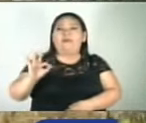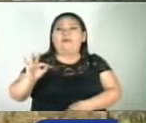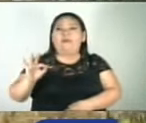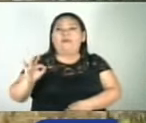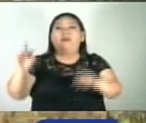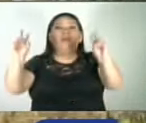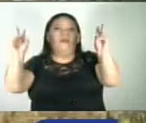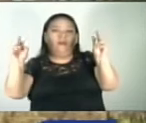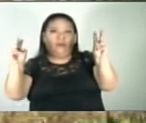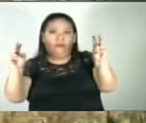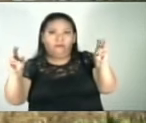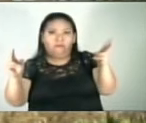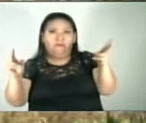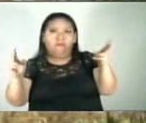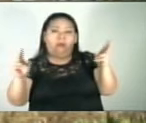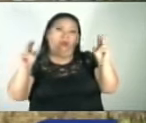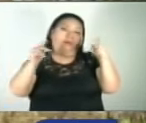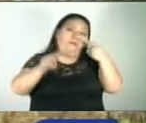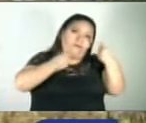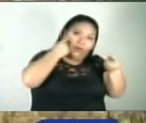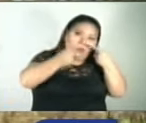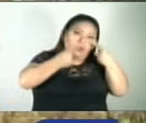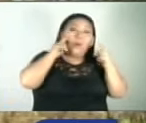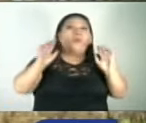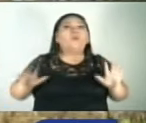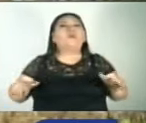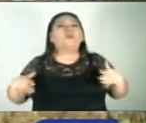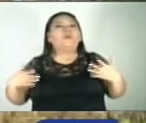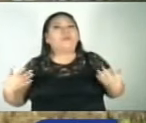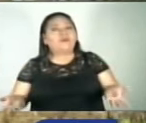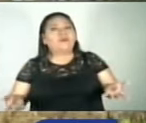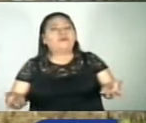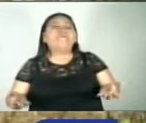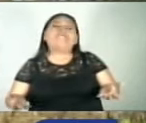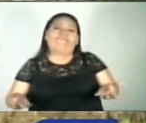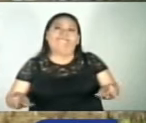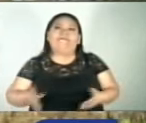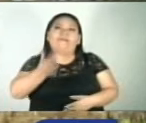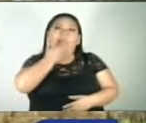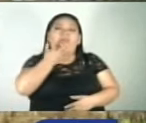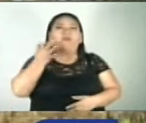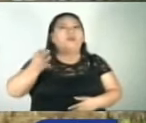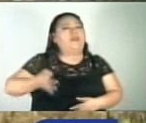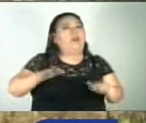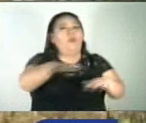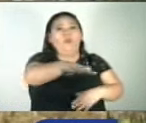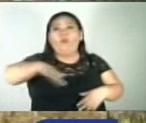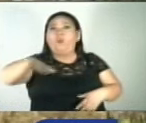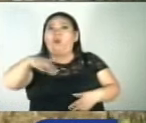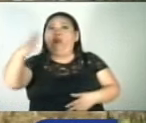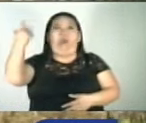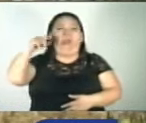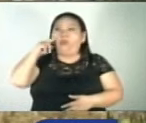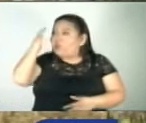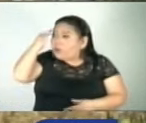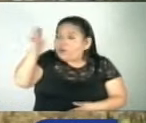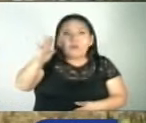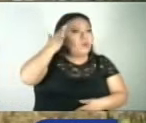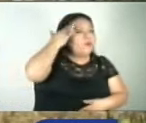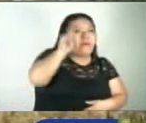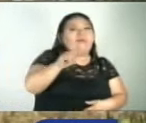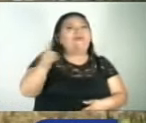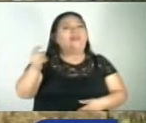con referente al término turístico, ¿vea? Porque realmente ahora hay muchos lugares que antes no conocíamos o no podíamos